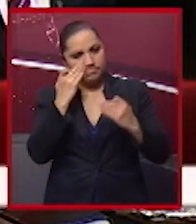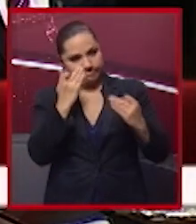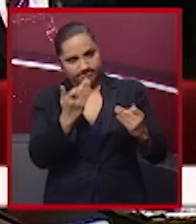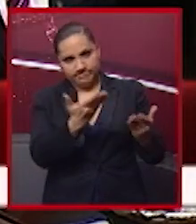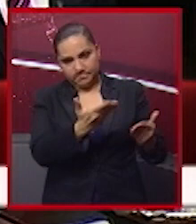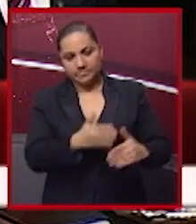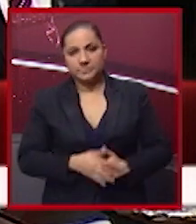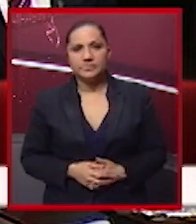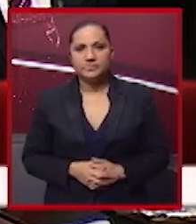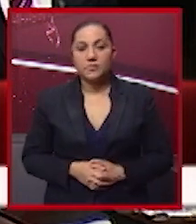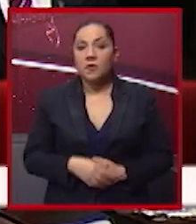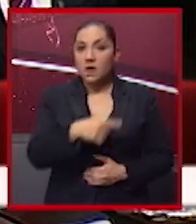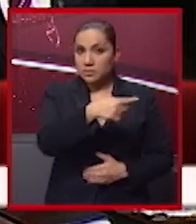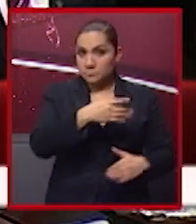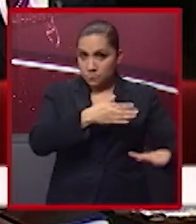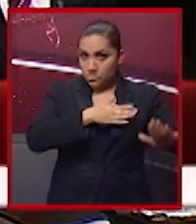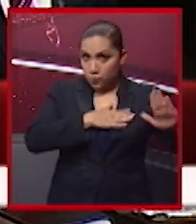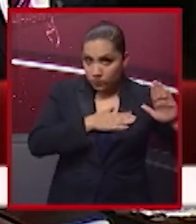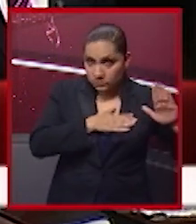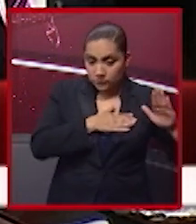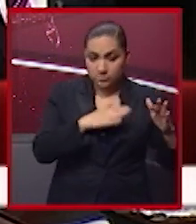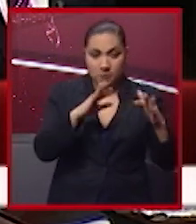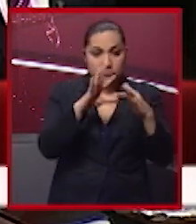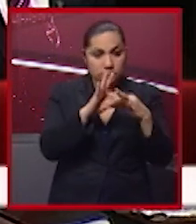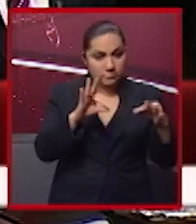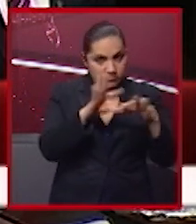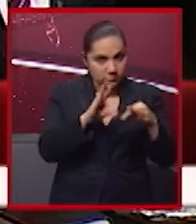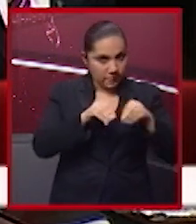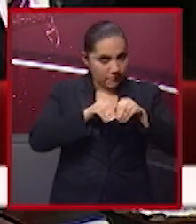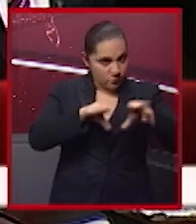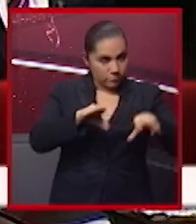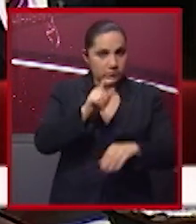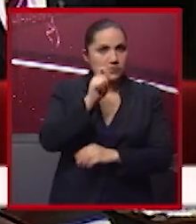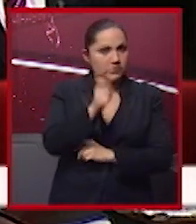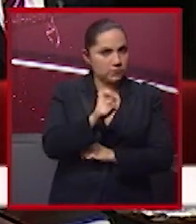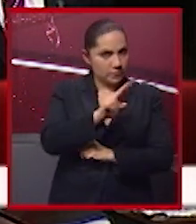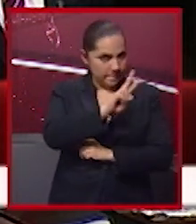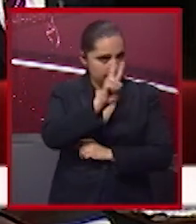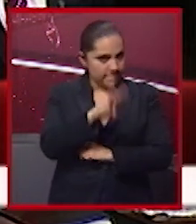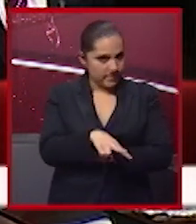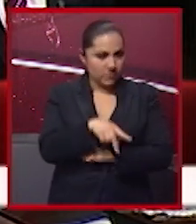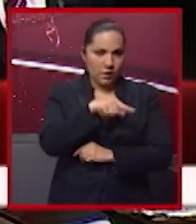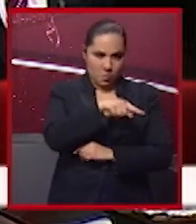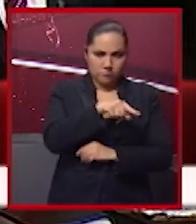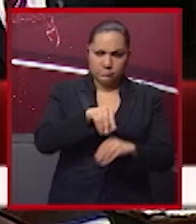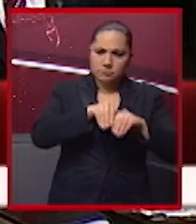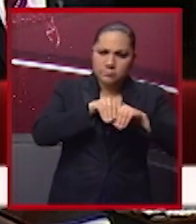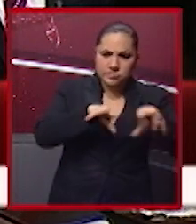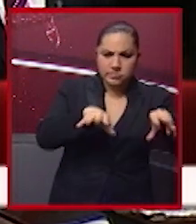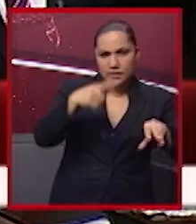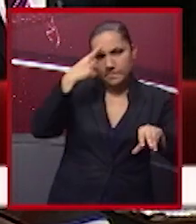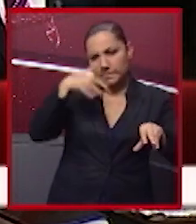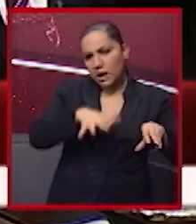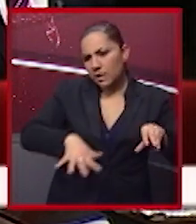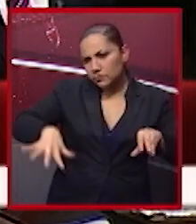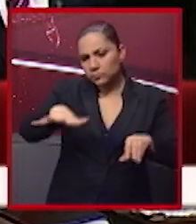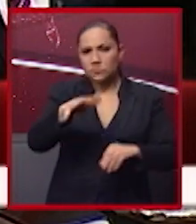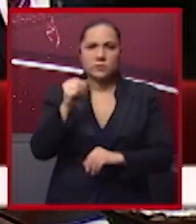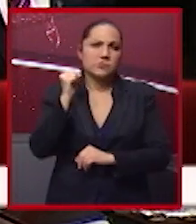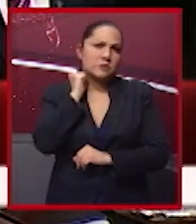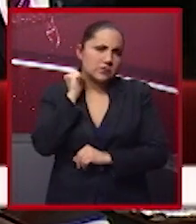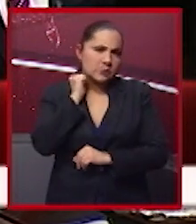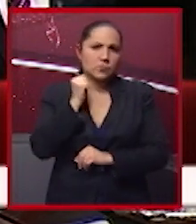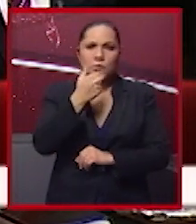¿Protesta usted decir verdad en la información que exponga ante esta Asamblea y ante